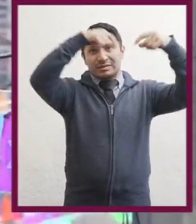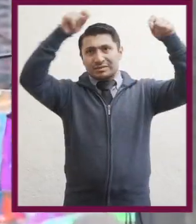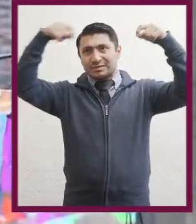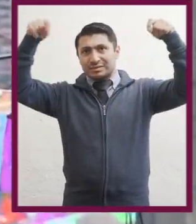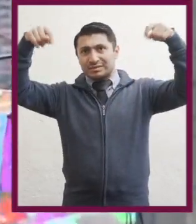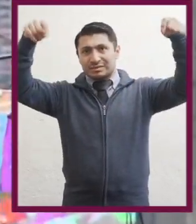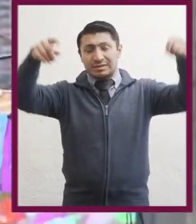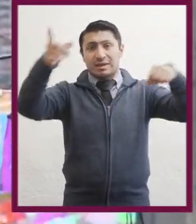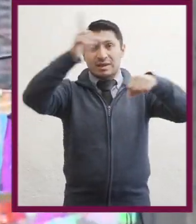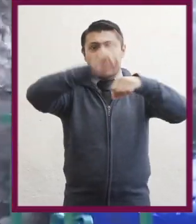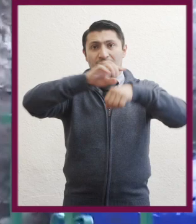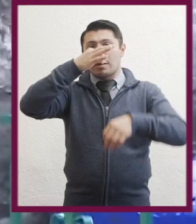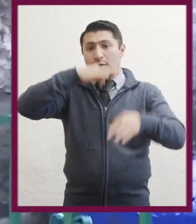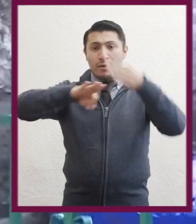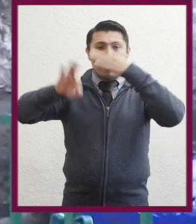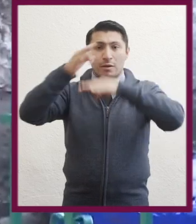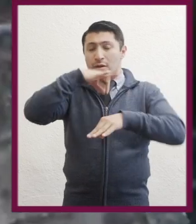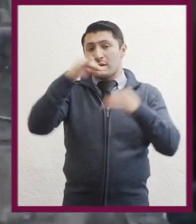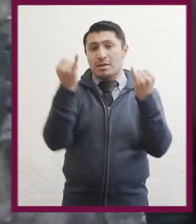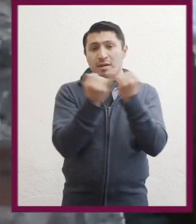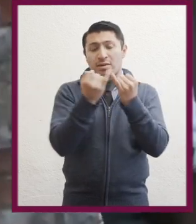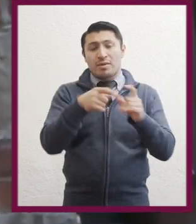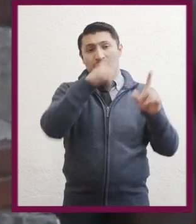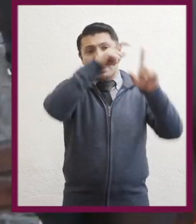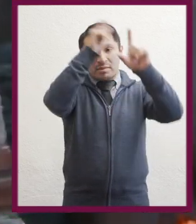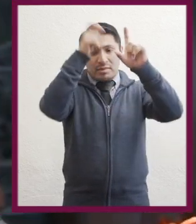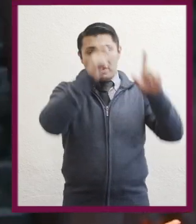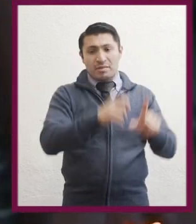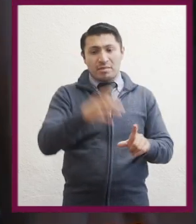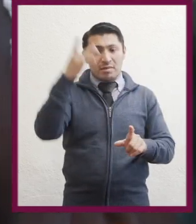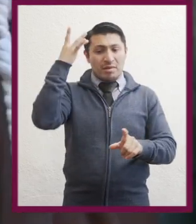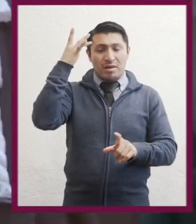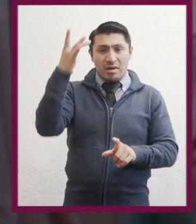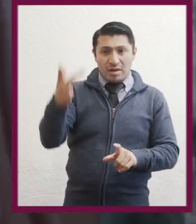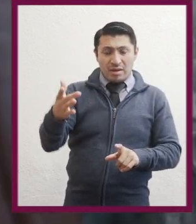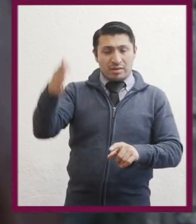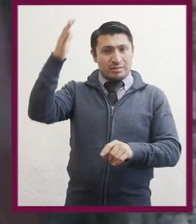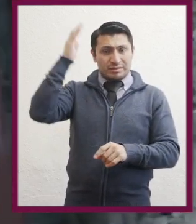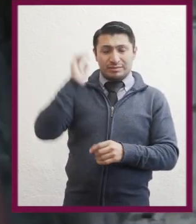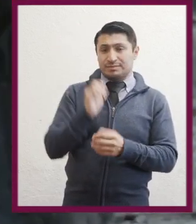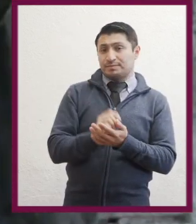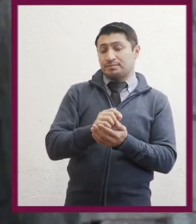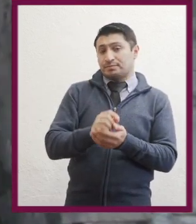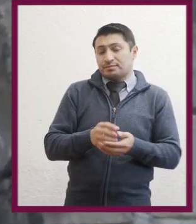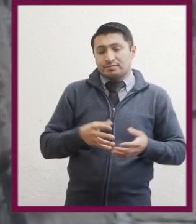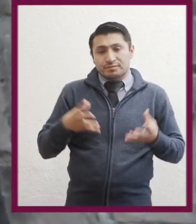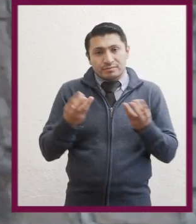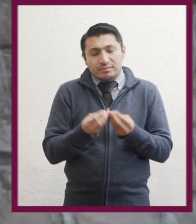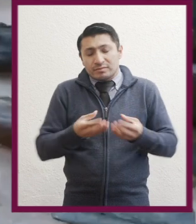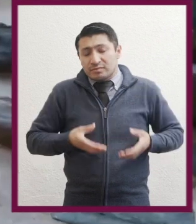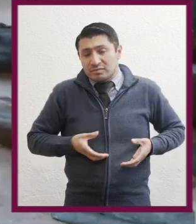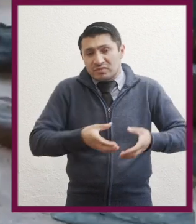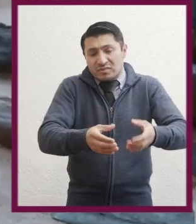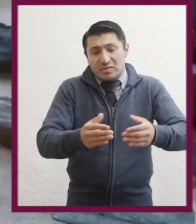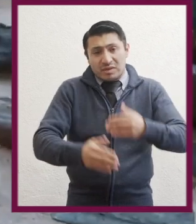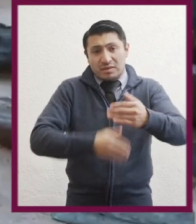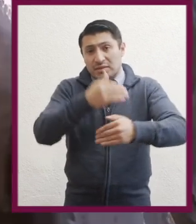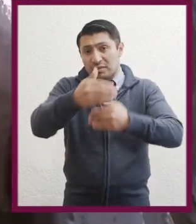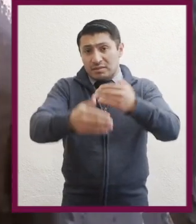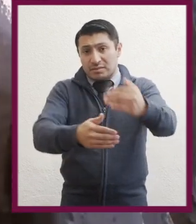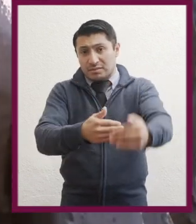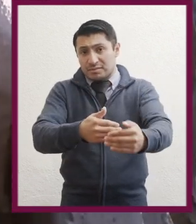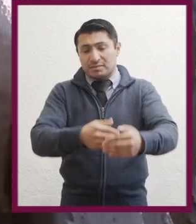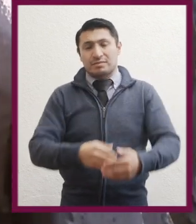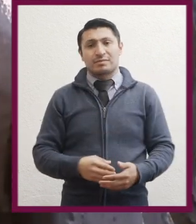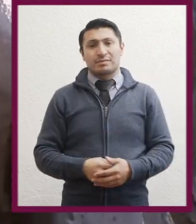el cielo en los días de fiesta, lo mismo que esta escultura del santo patrono, ubicada unas cuadras más adelante.